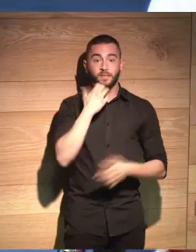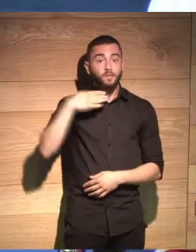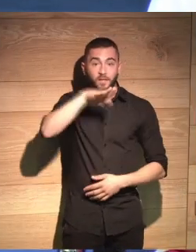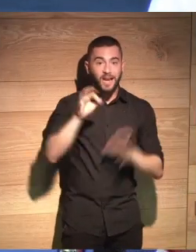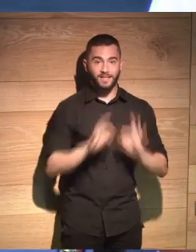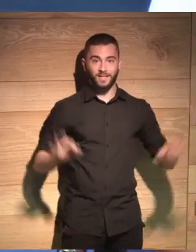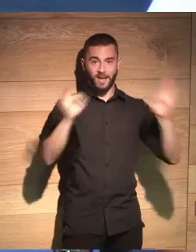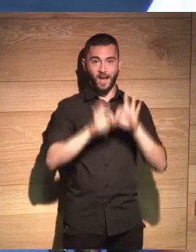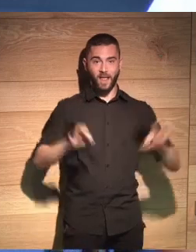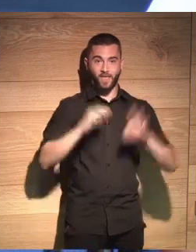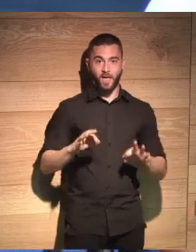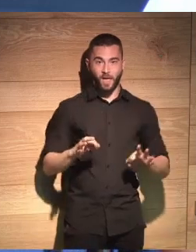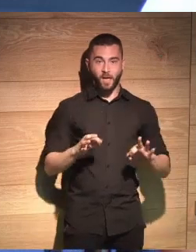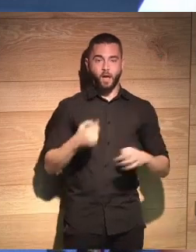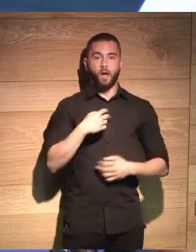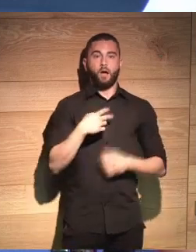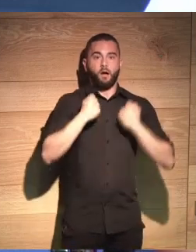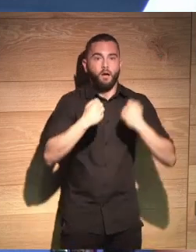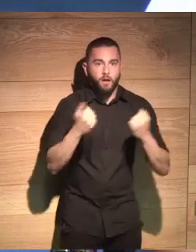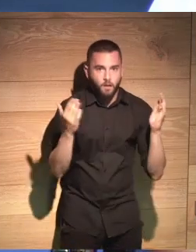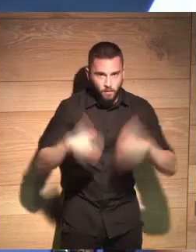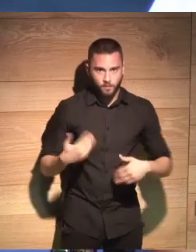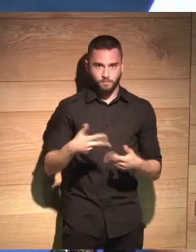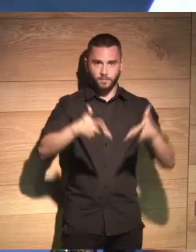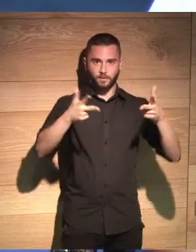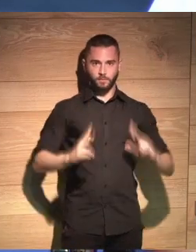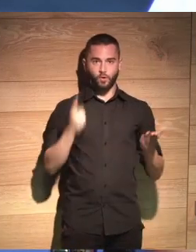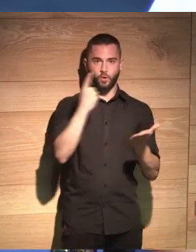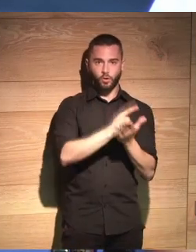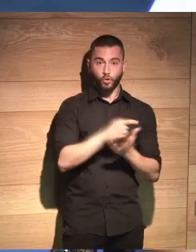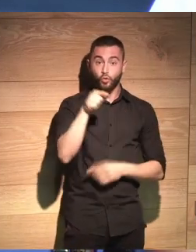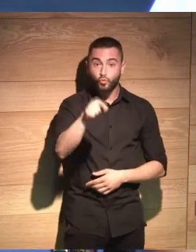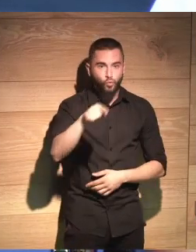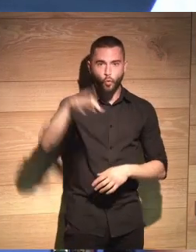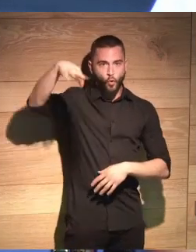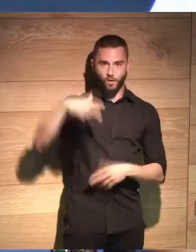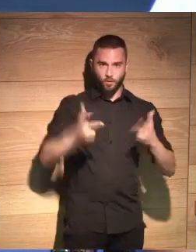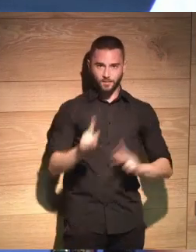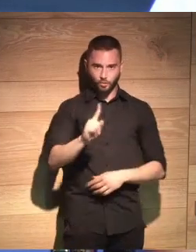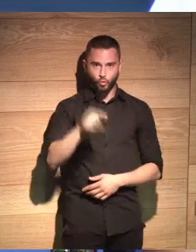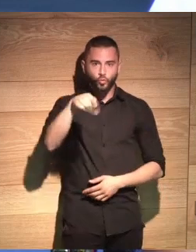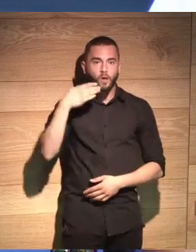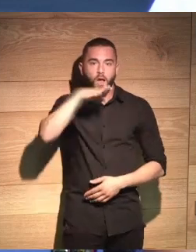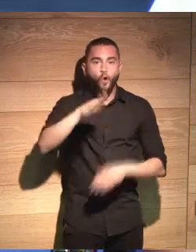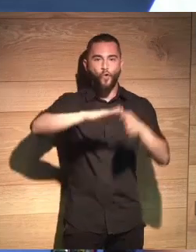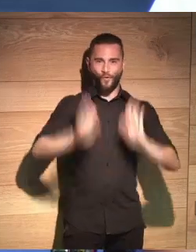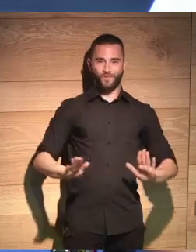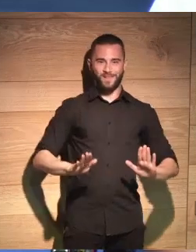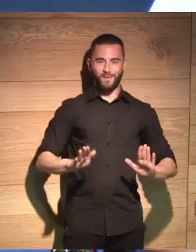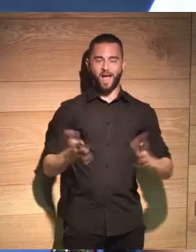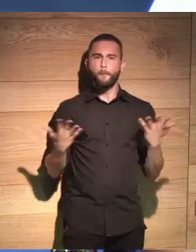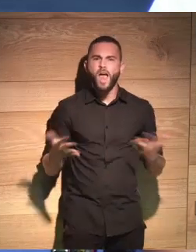gritar y sin aliento, nos sentamos de nuevo, todos salvo tú, que gritaste una última vez. ¿Pero